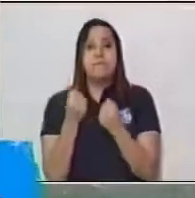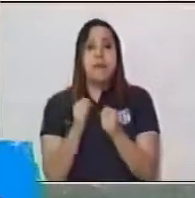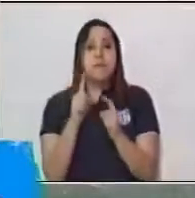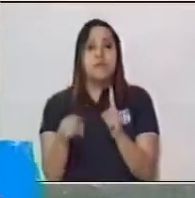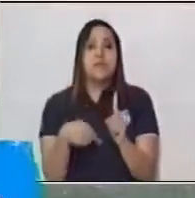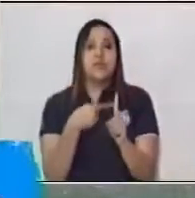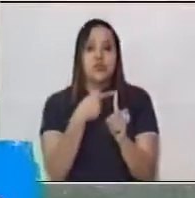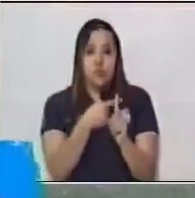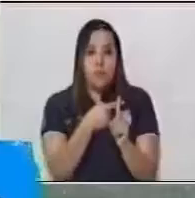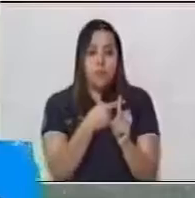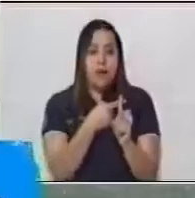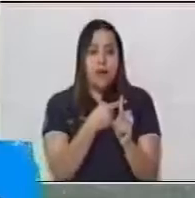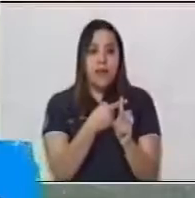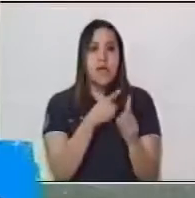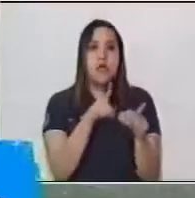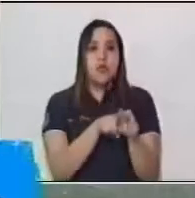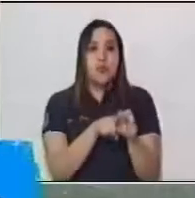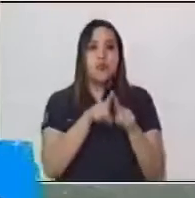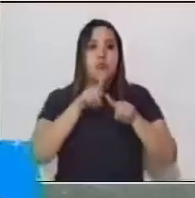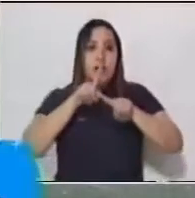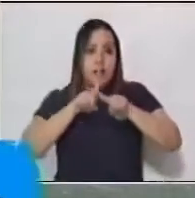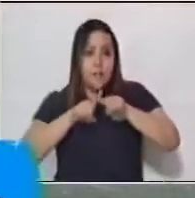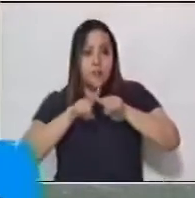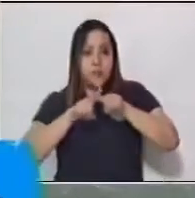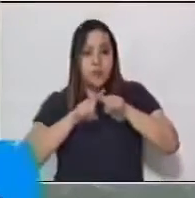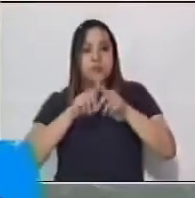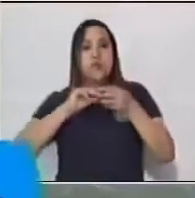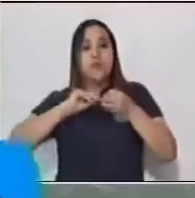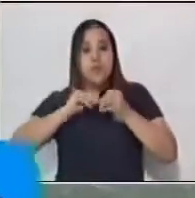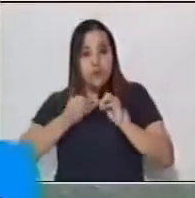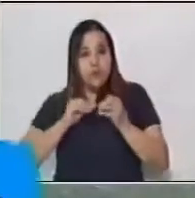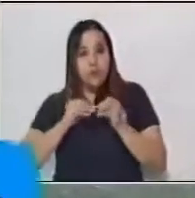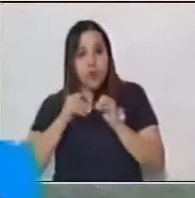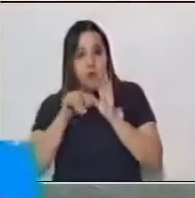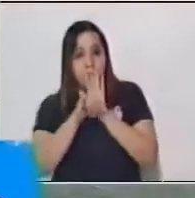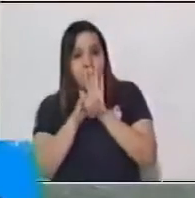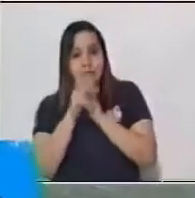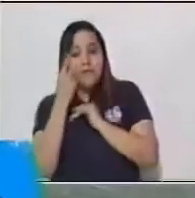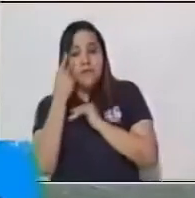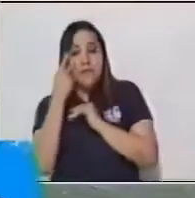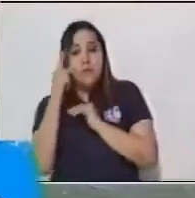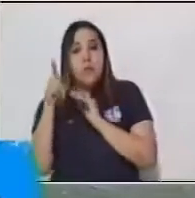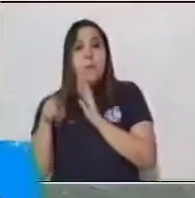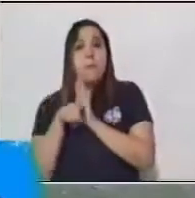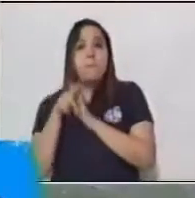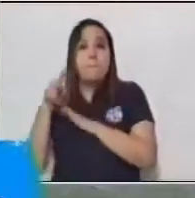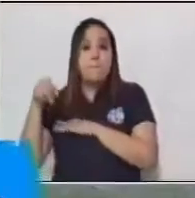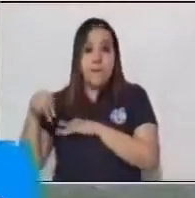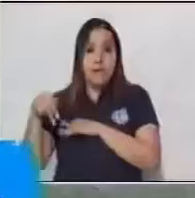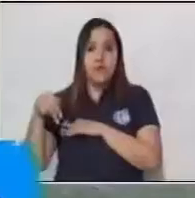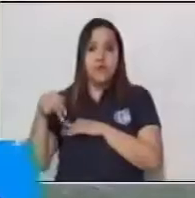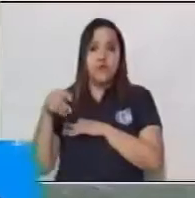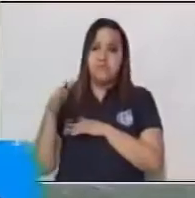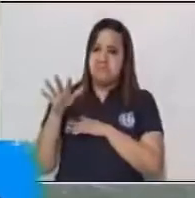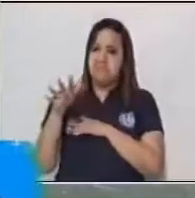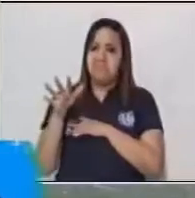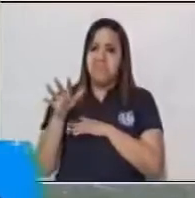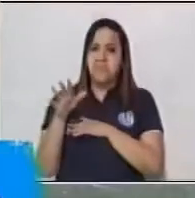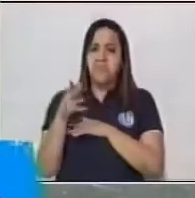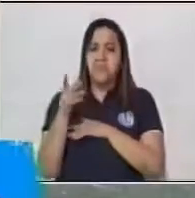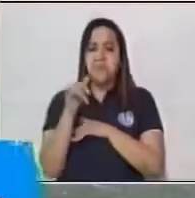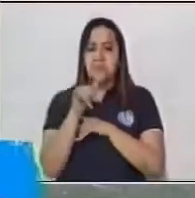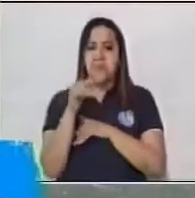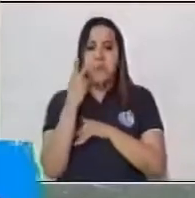la multiplicación del diferencial que identifiquemos por n menos 1. ¿Sí? Muy parecido a lo que hicimos